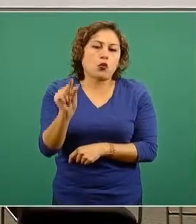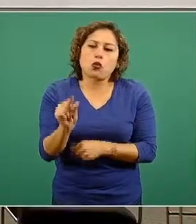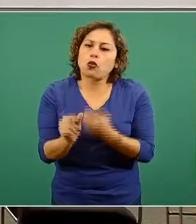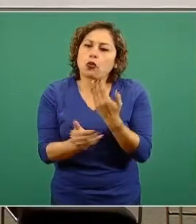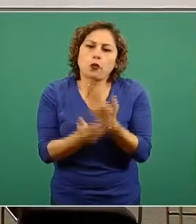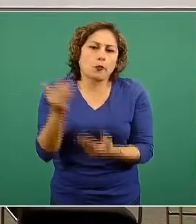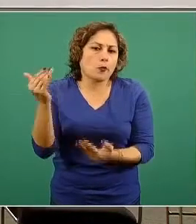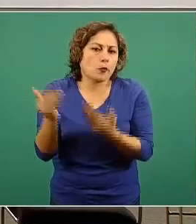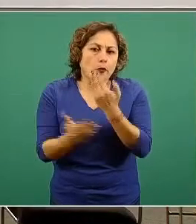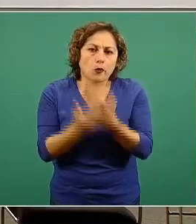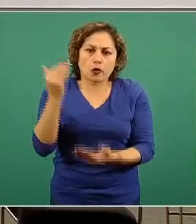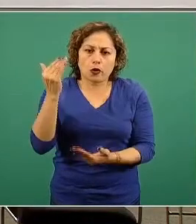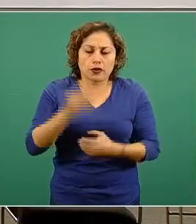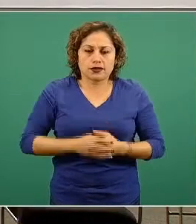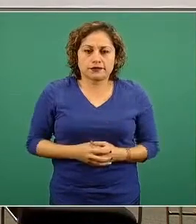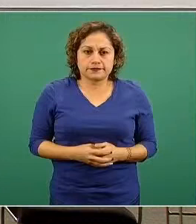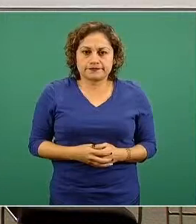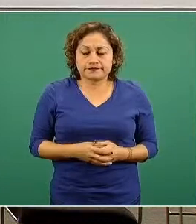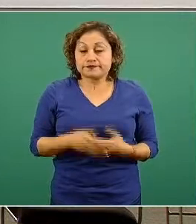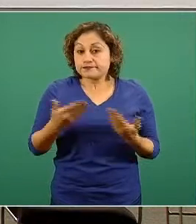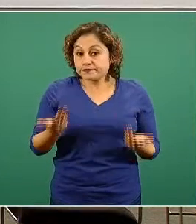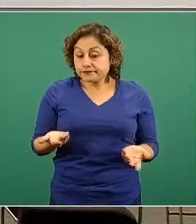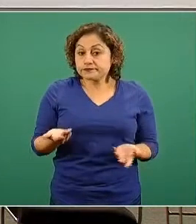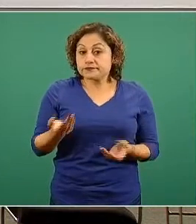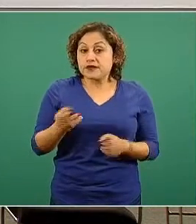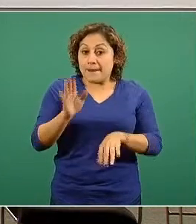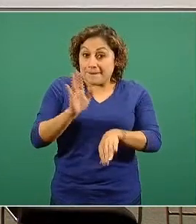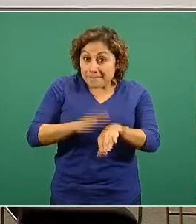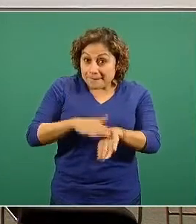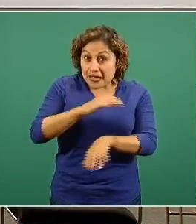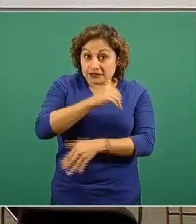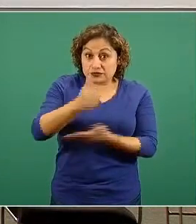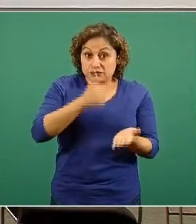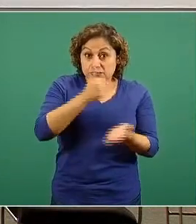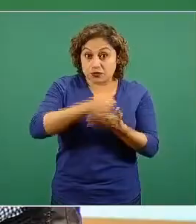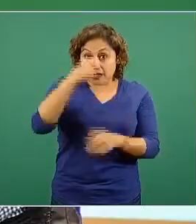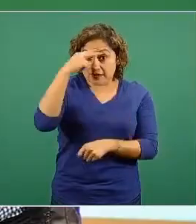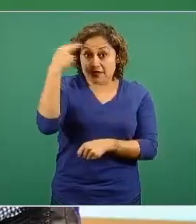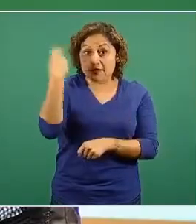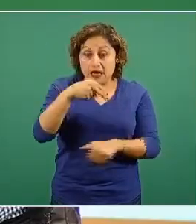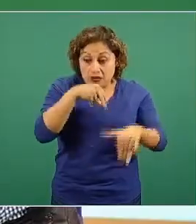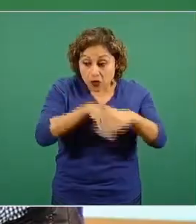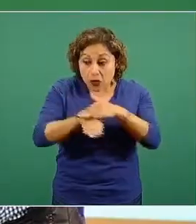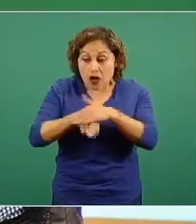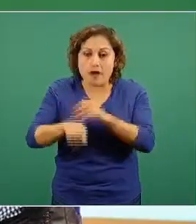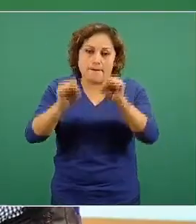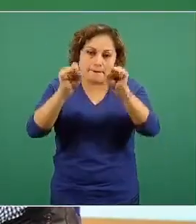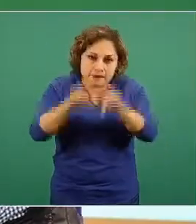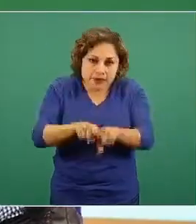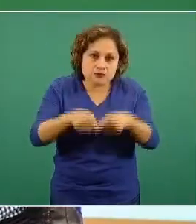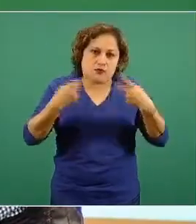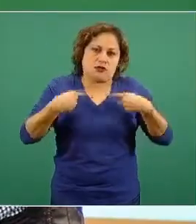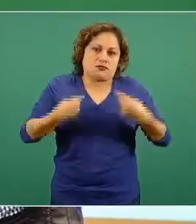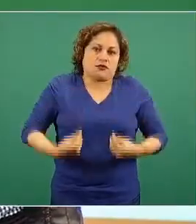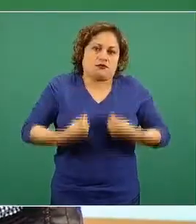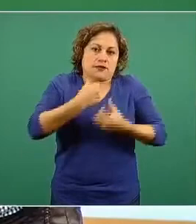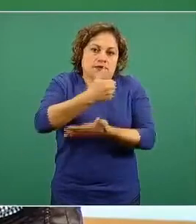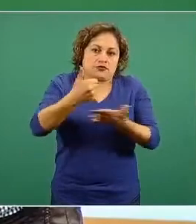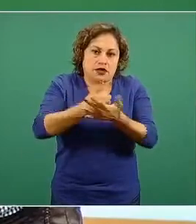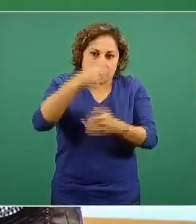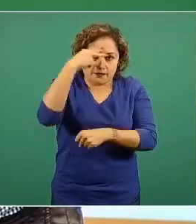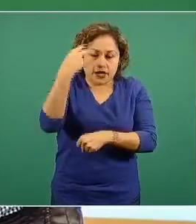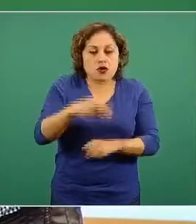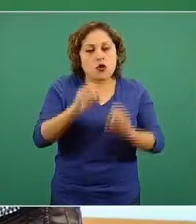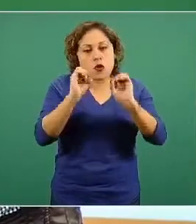La mayor cantidad de unidades en la Ciudad de México atienden pacientes de la Ciudad de México y del Estado de México, de